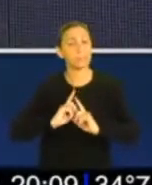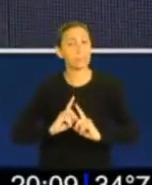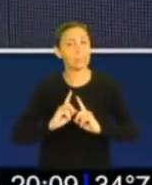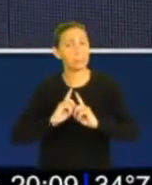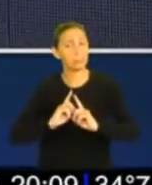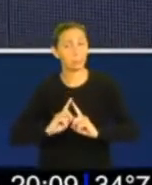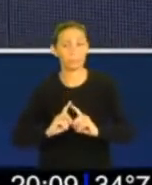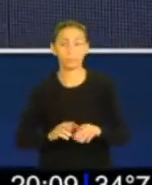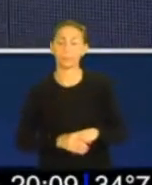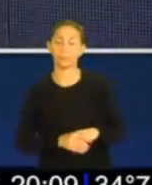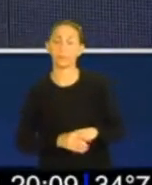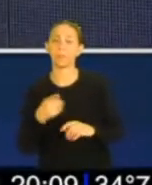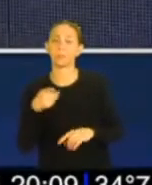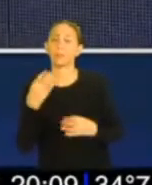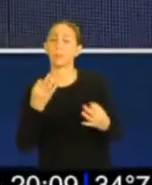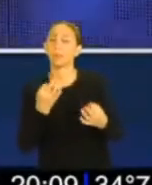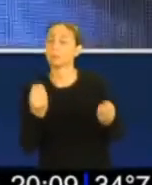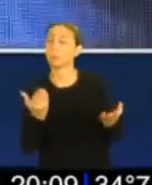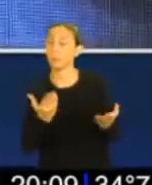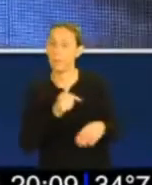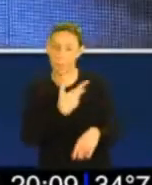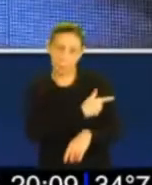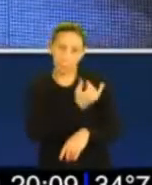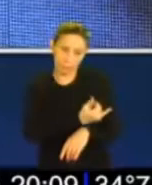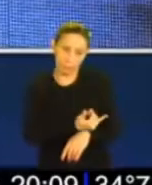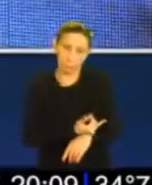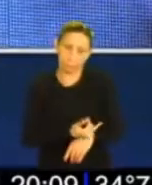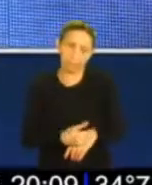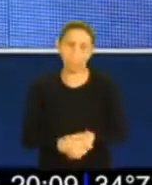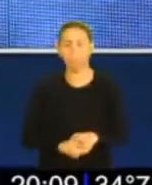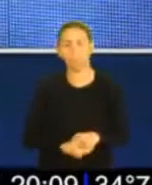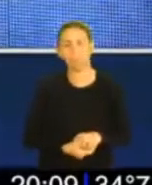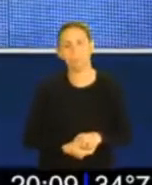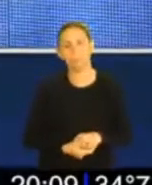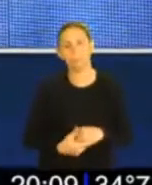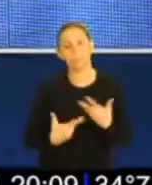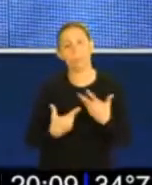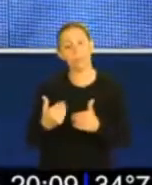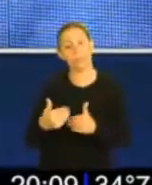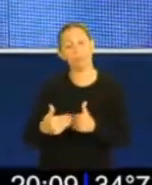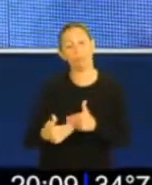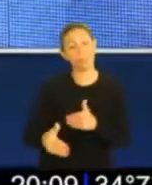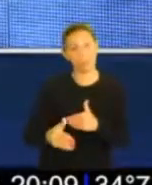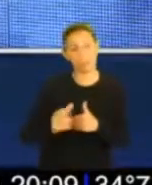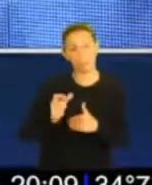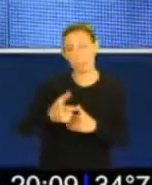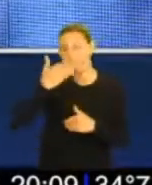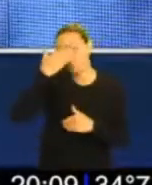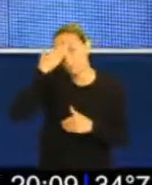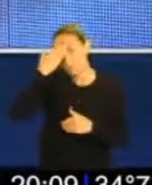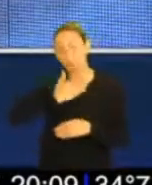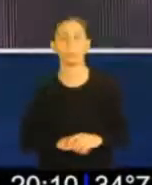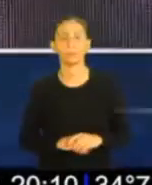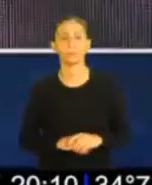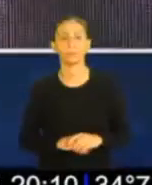igual, pero con la ventaja que tenemos ahora la vacuna, ¿no? Para que nos pueda ayudar a que los casos sean